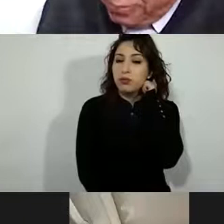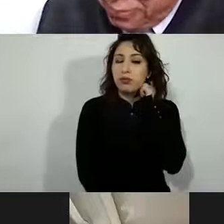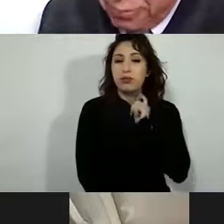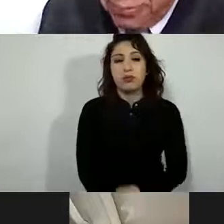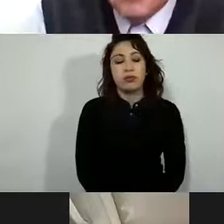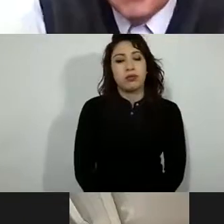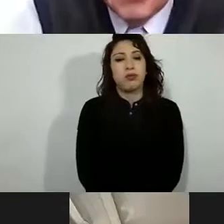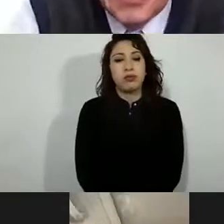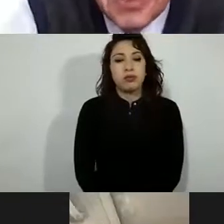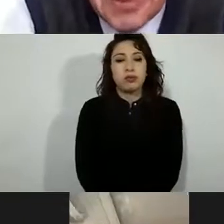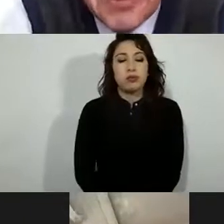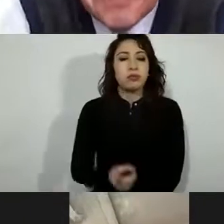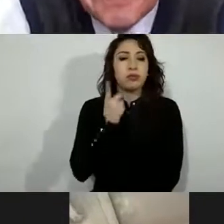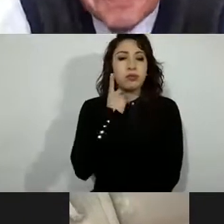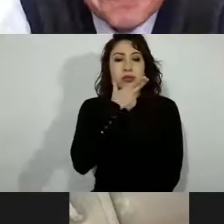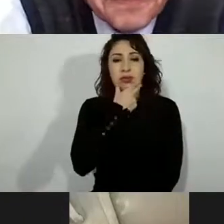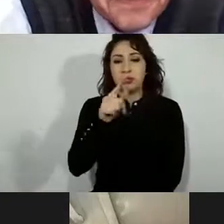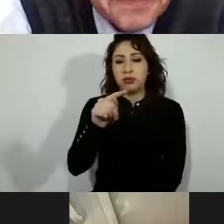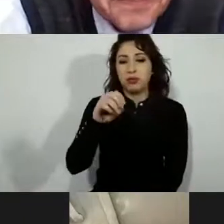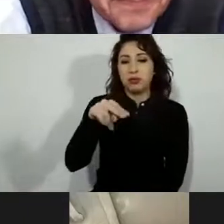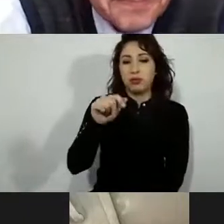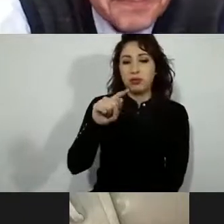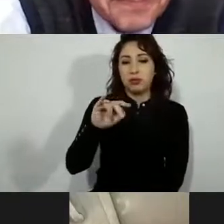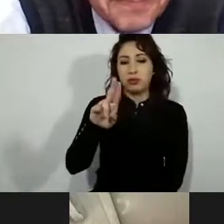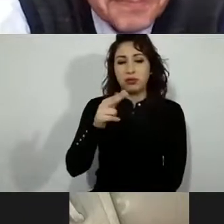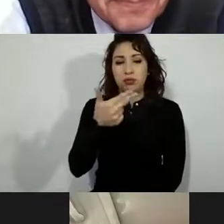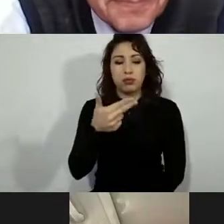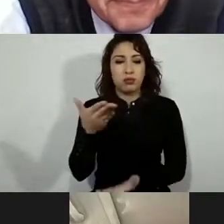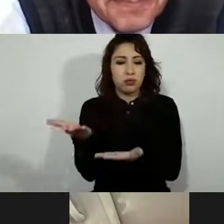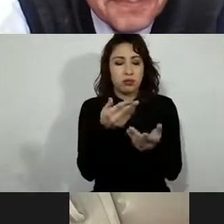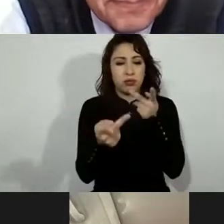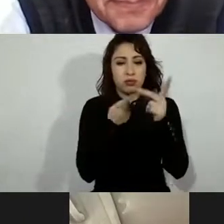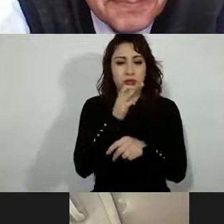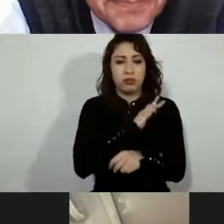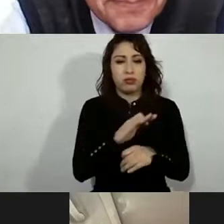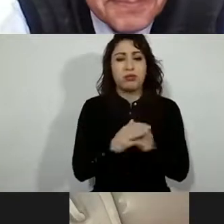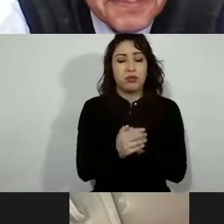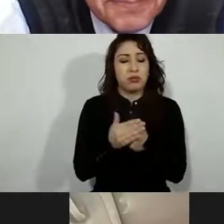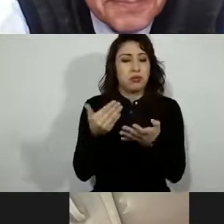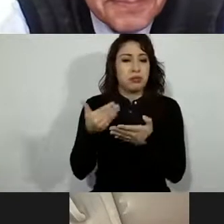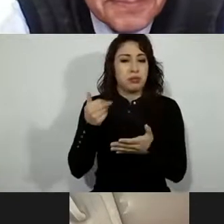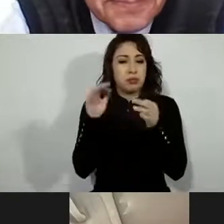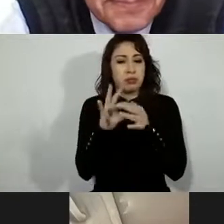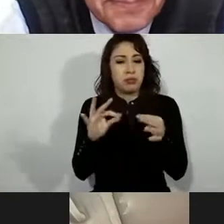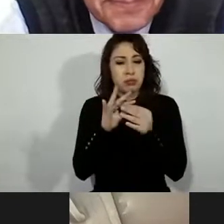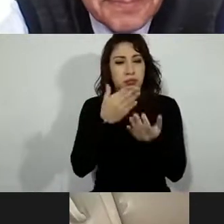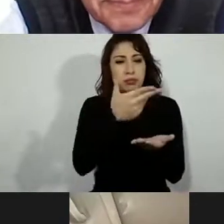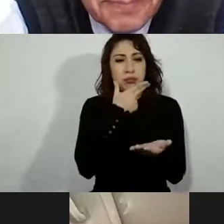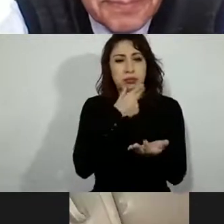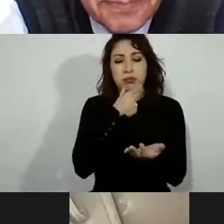Gracias. Buen día a todos. Como bien comentaba el tesorero Francisco Saldaña,